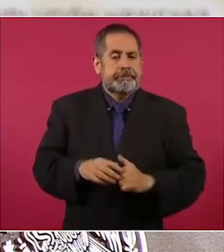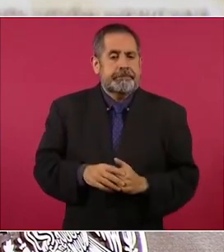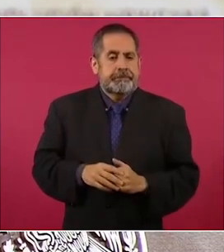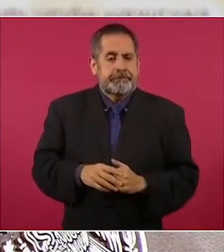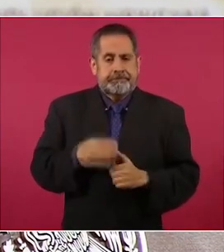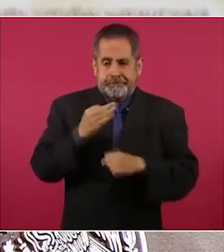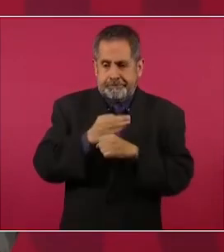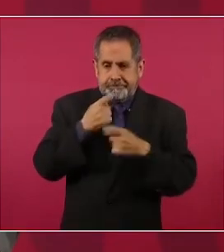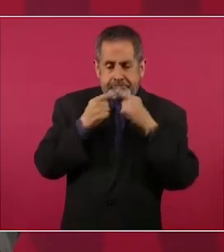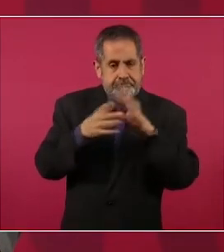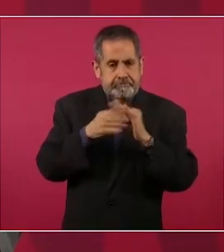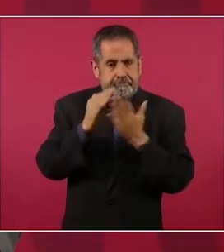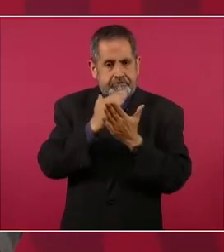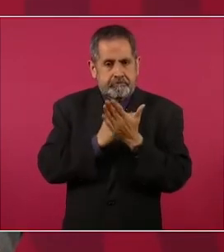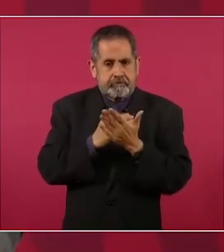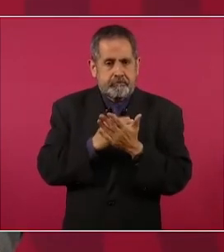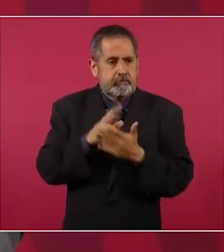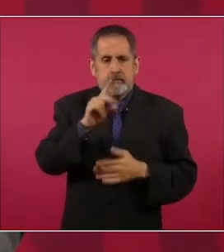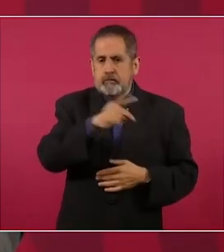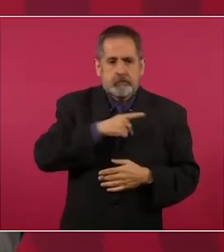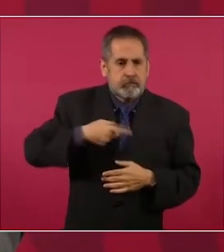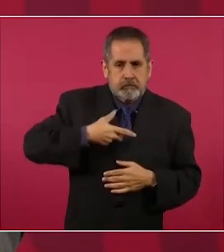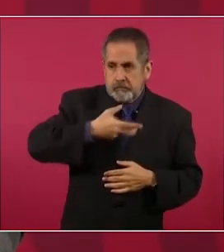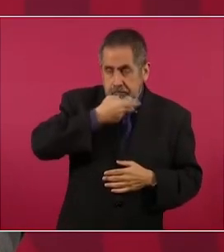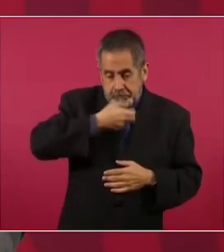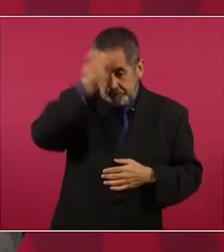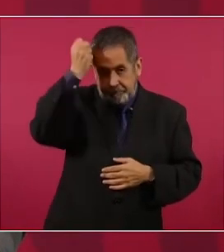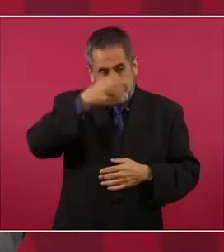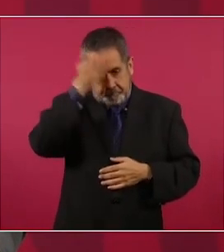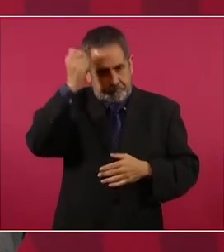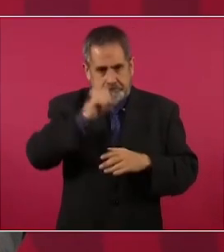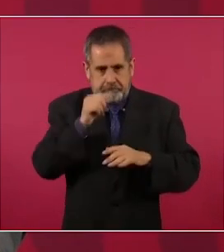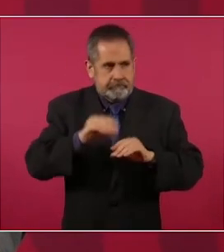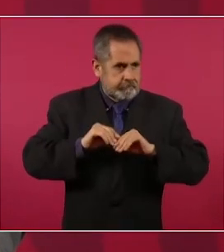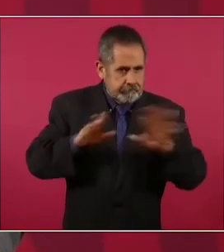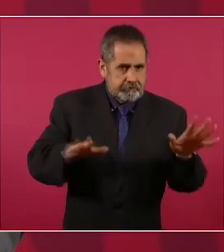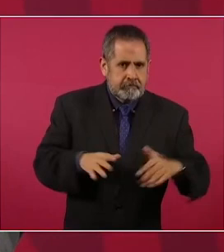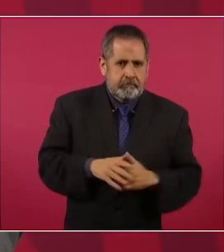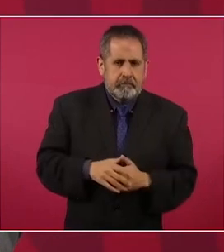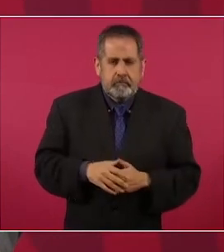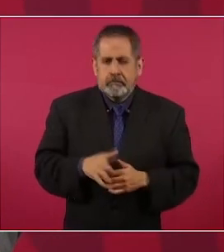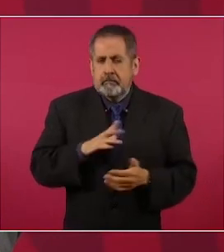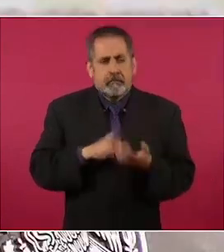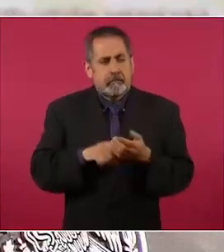en este plan de que no debe de haber tapados, que hay como